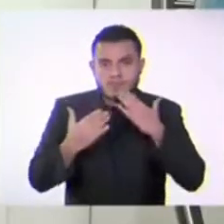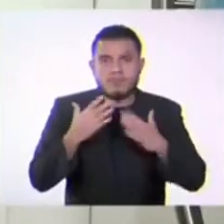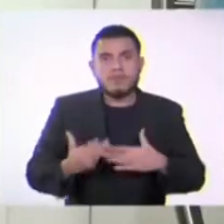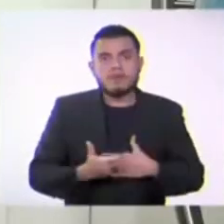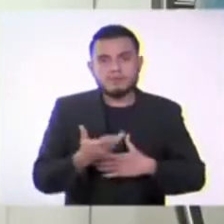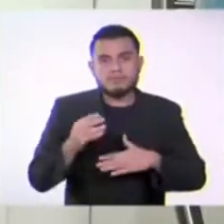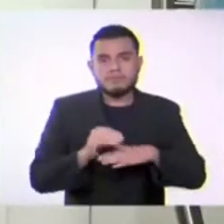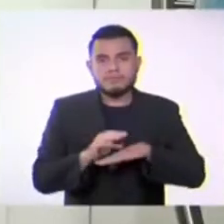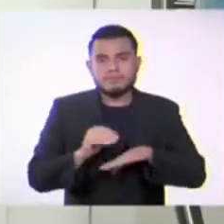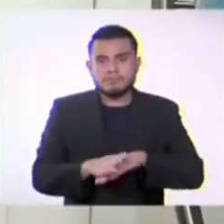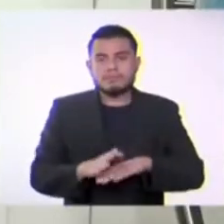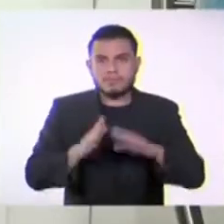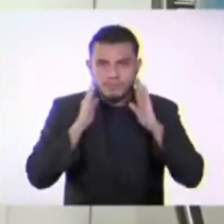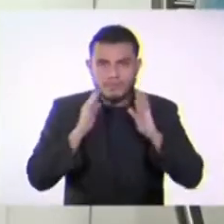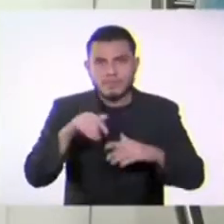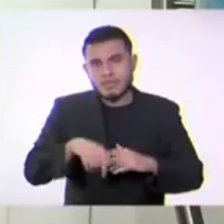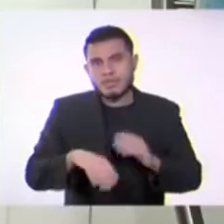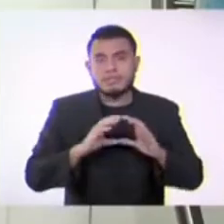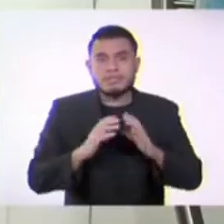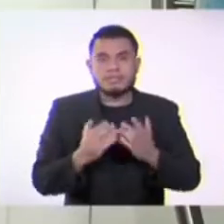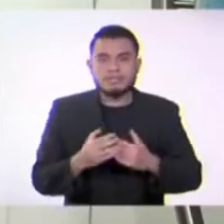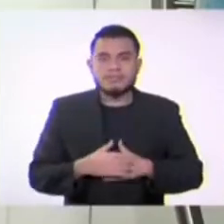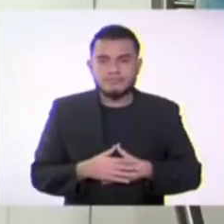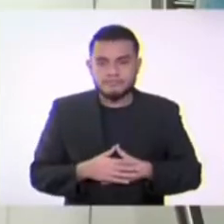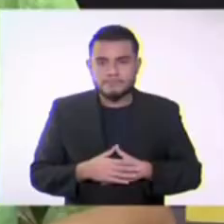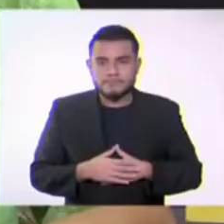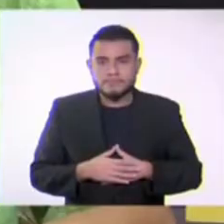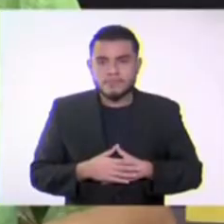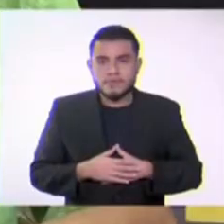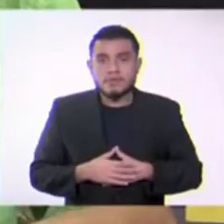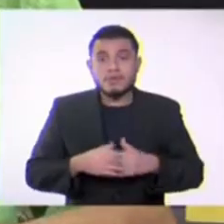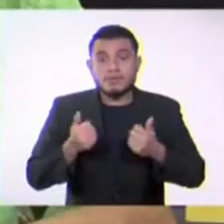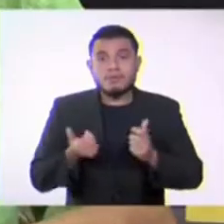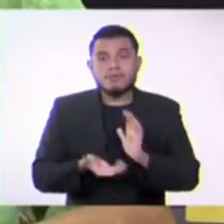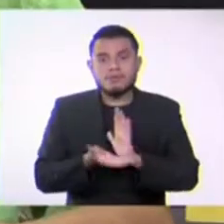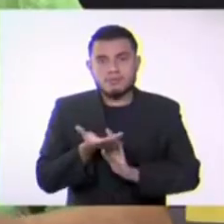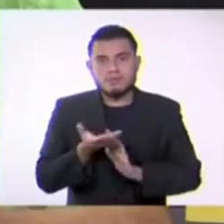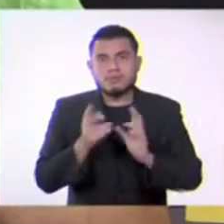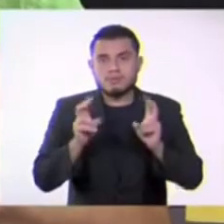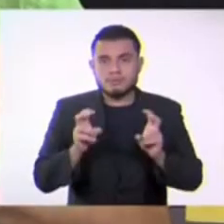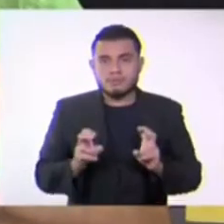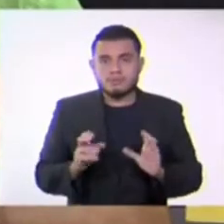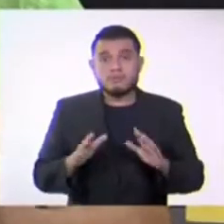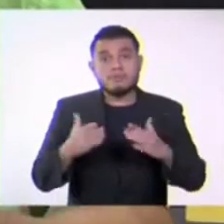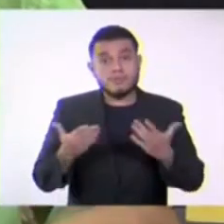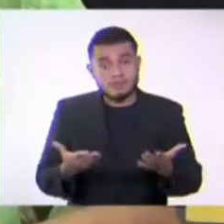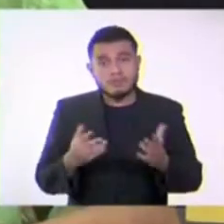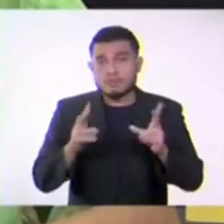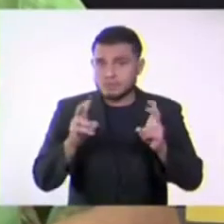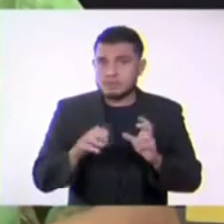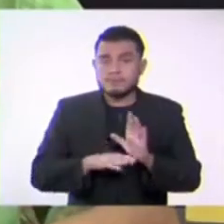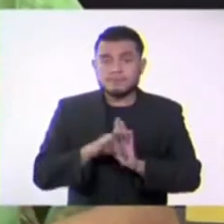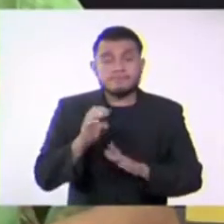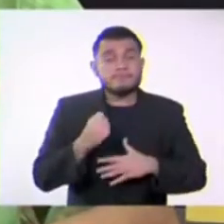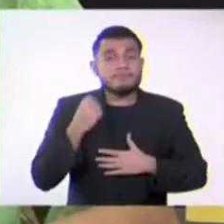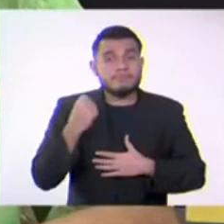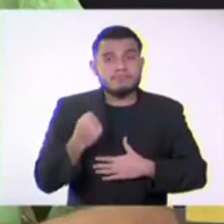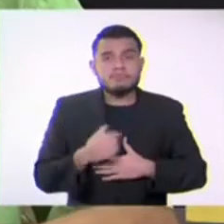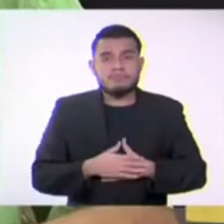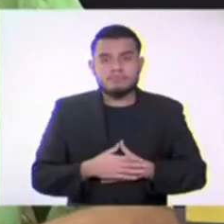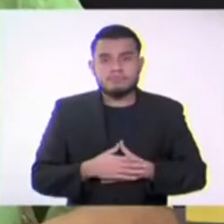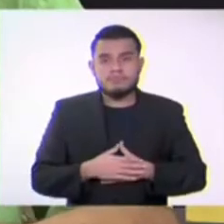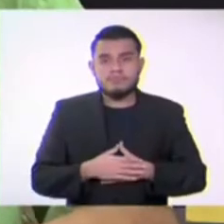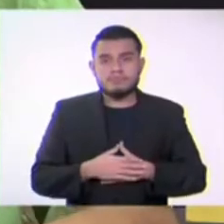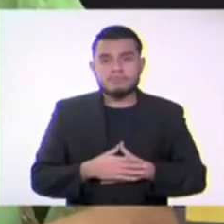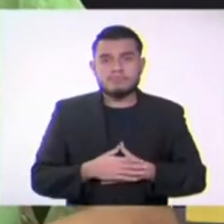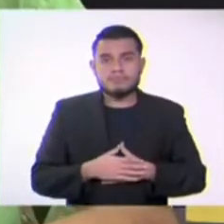chicos que están pendientes de esta clase, Federico. Bueno, que estamos desarrollando contenidos, pero que los contenidos más importantes son aquellos de la